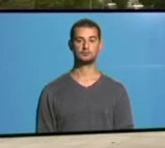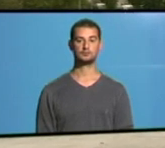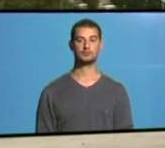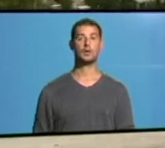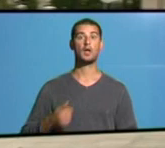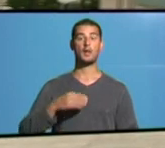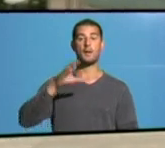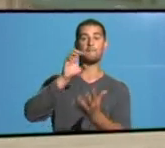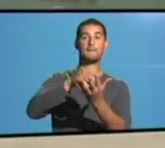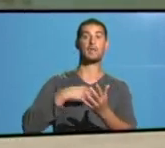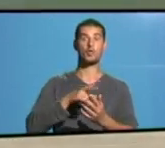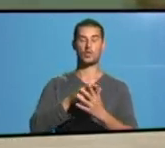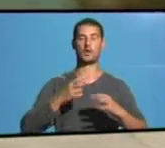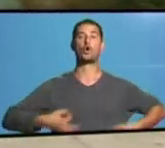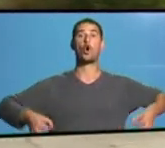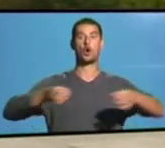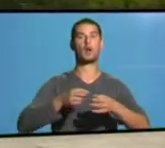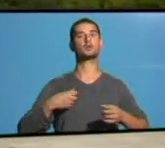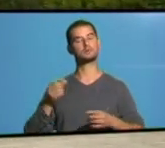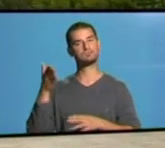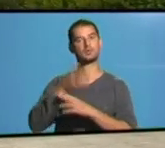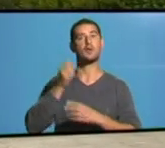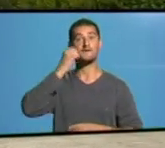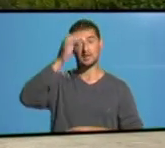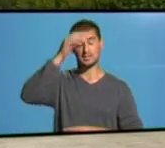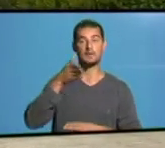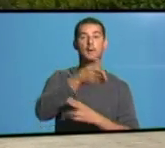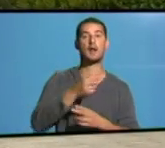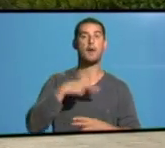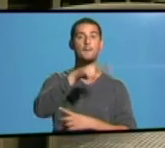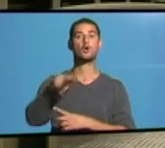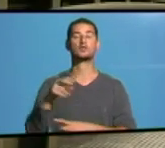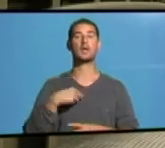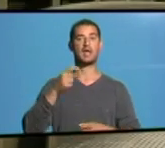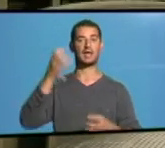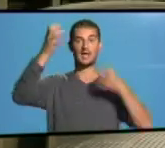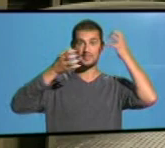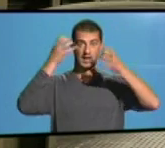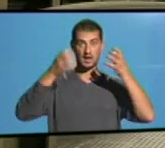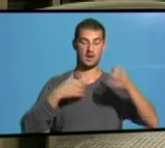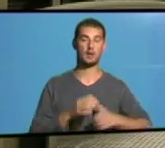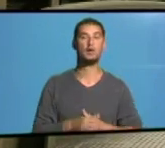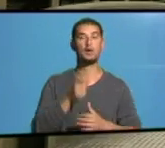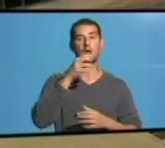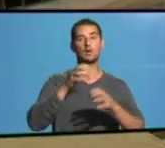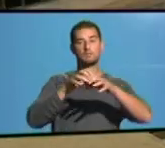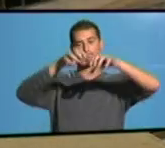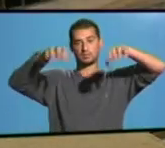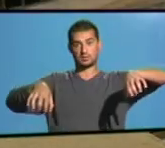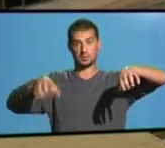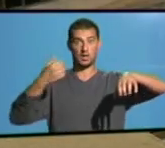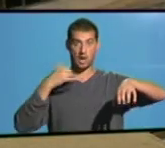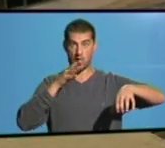O Pazo de Ferias e Congresos acolle esta fin de semana a mostra Agrogandeira a Rural, logo de que Expo Lugo se dividise en dúas citas diferentes e de